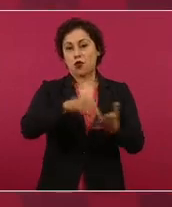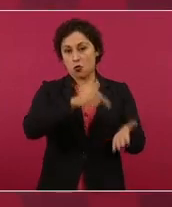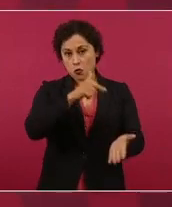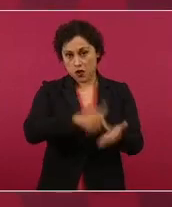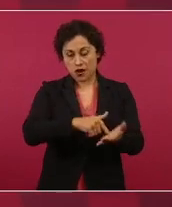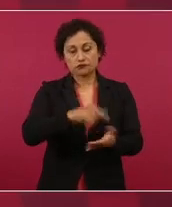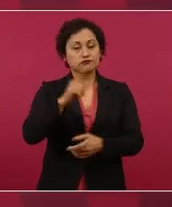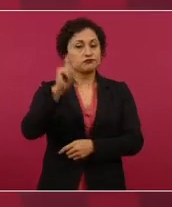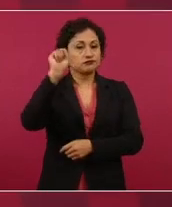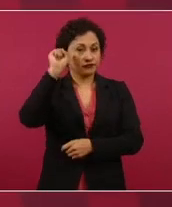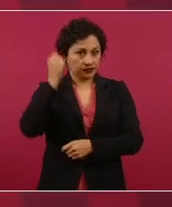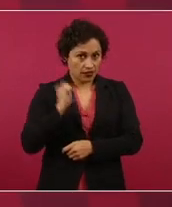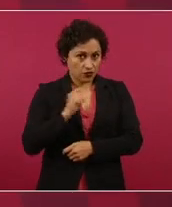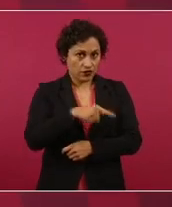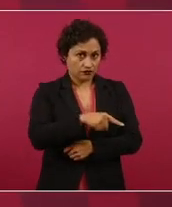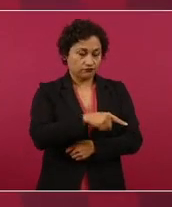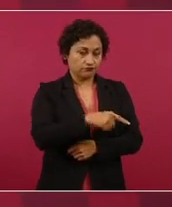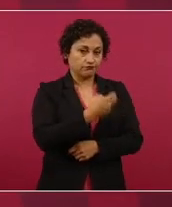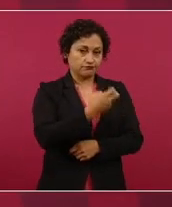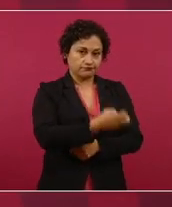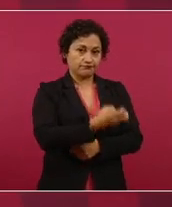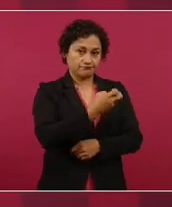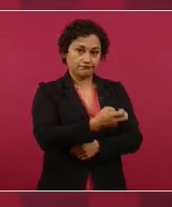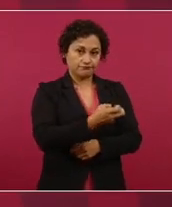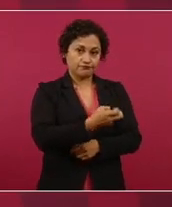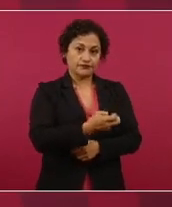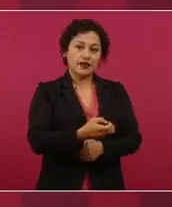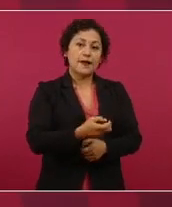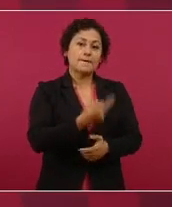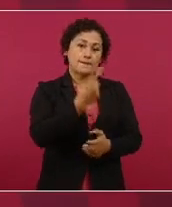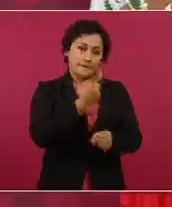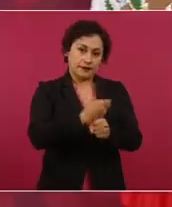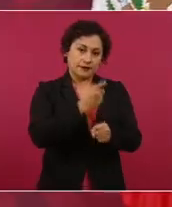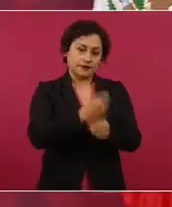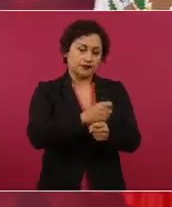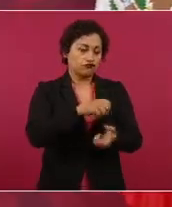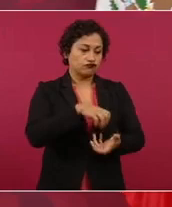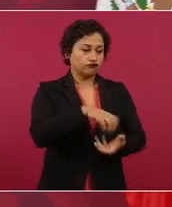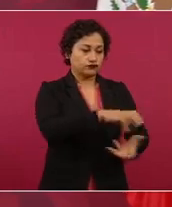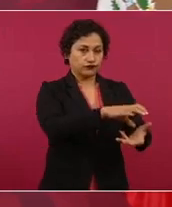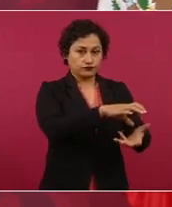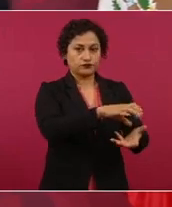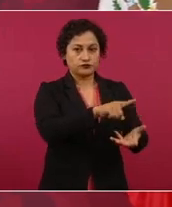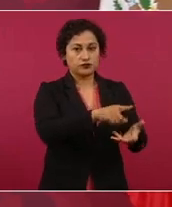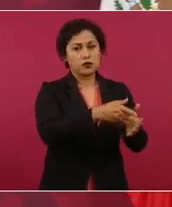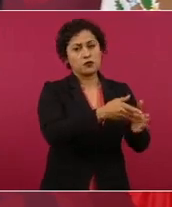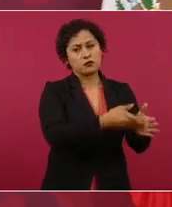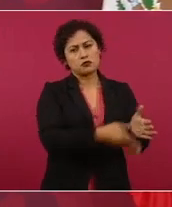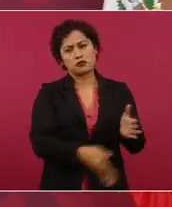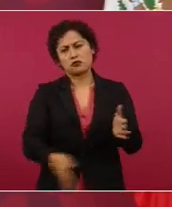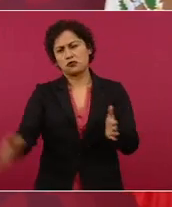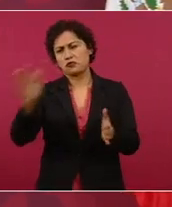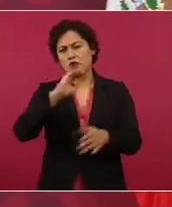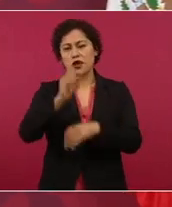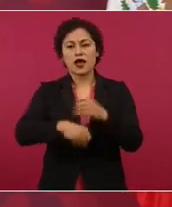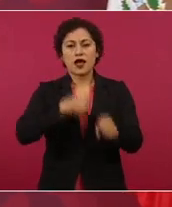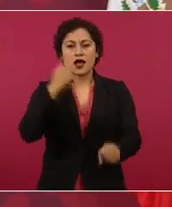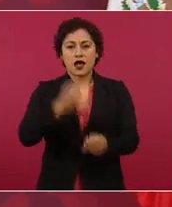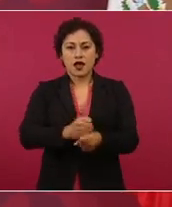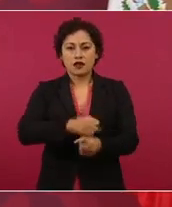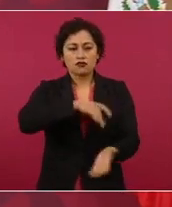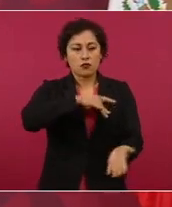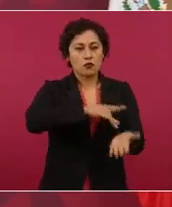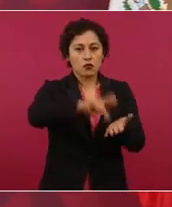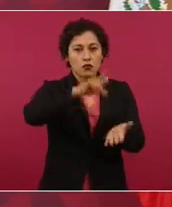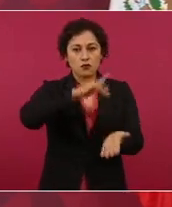Y todo el año vamos a apoyar la producción. Entonces, todo esto es lo